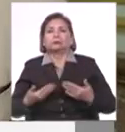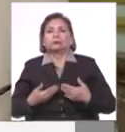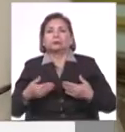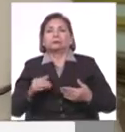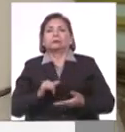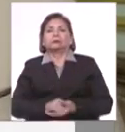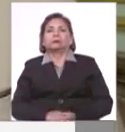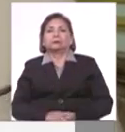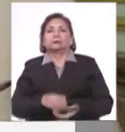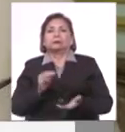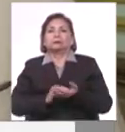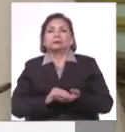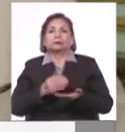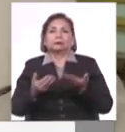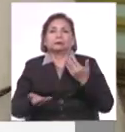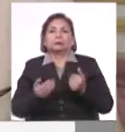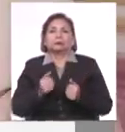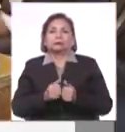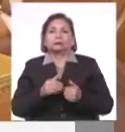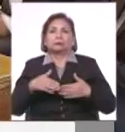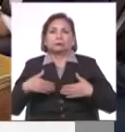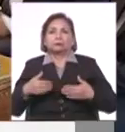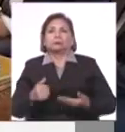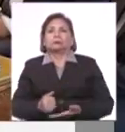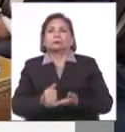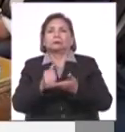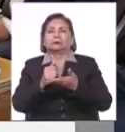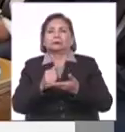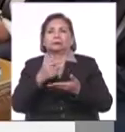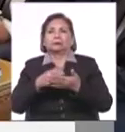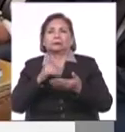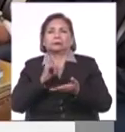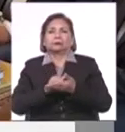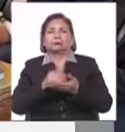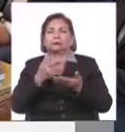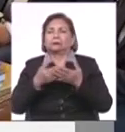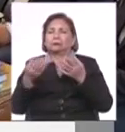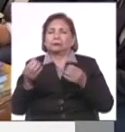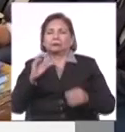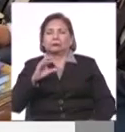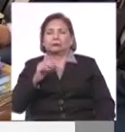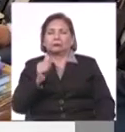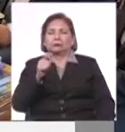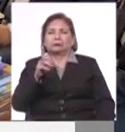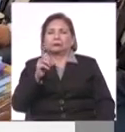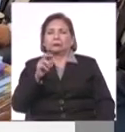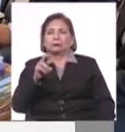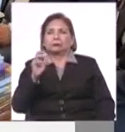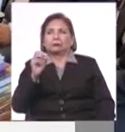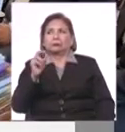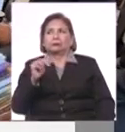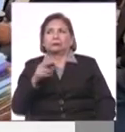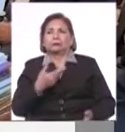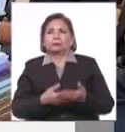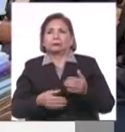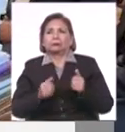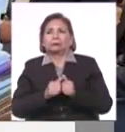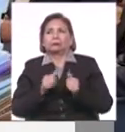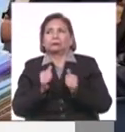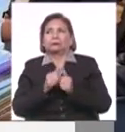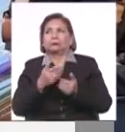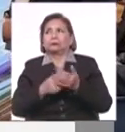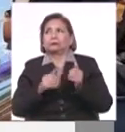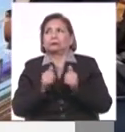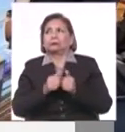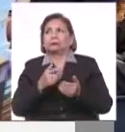nuestra necesidad y más aún que nos puedan ayudar. A su despacho también llegó Iván Calderón Castilla, director ejecutivo del Hospital